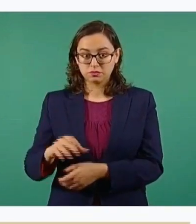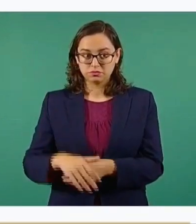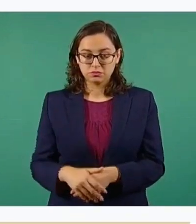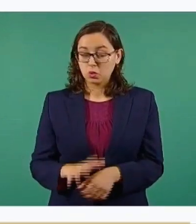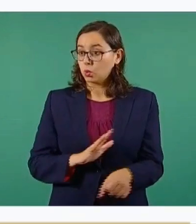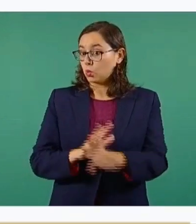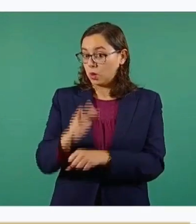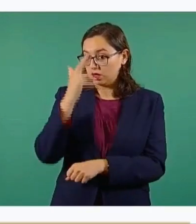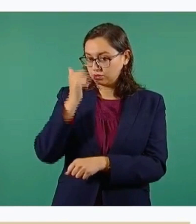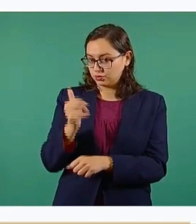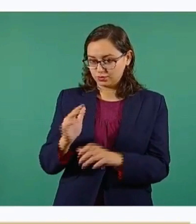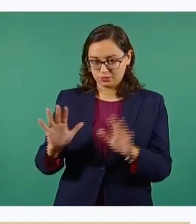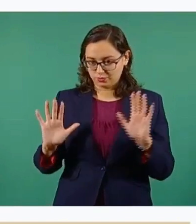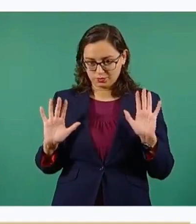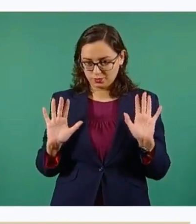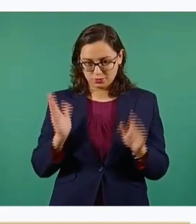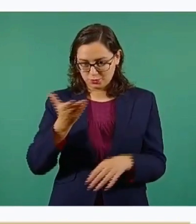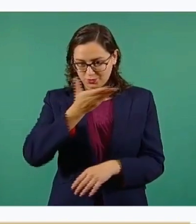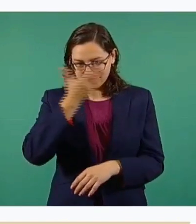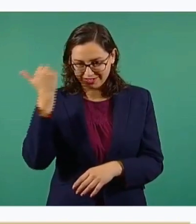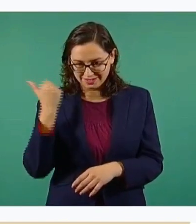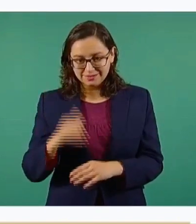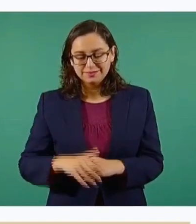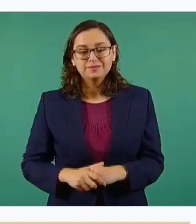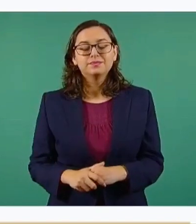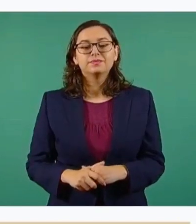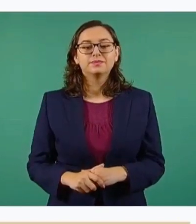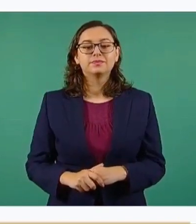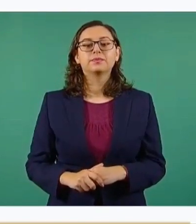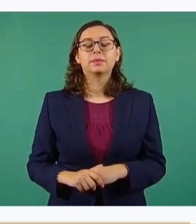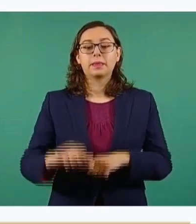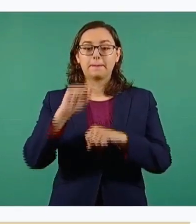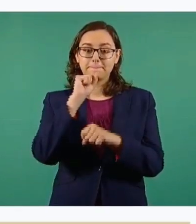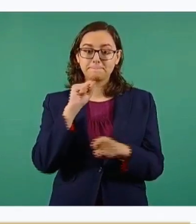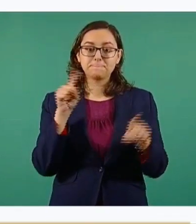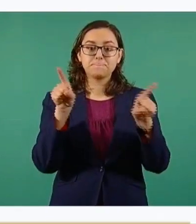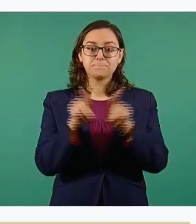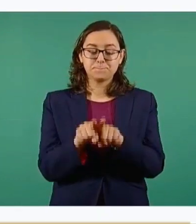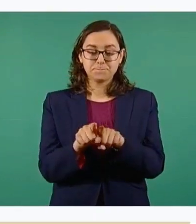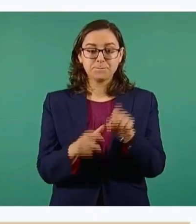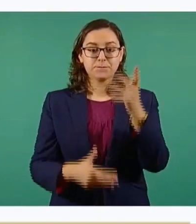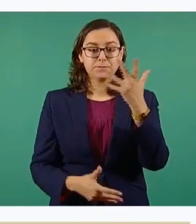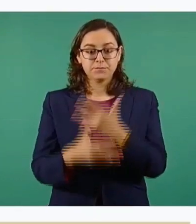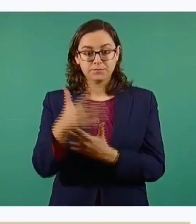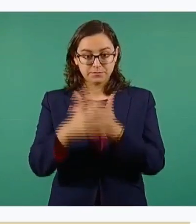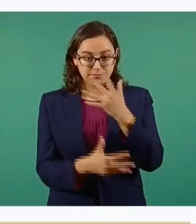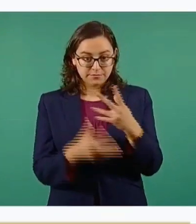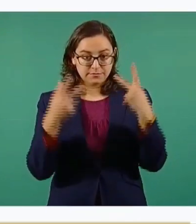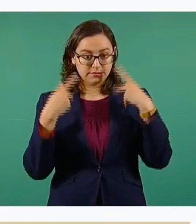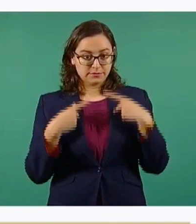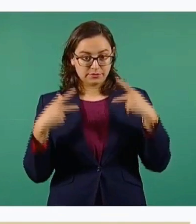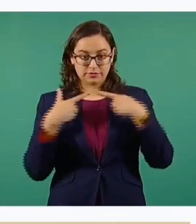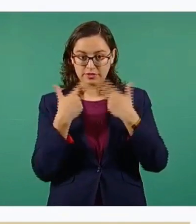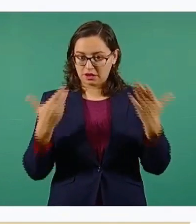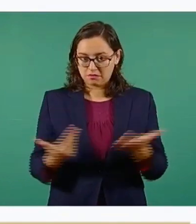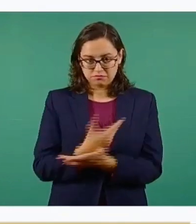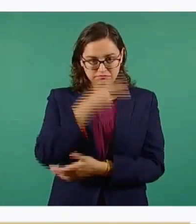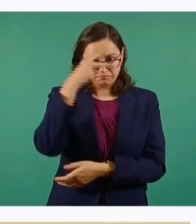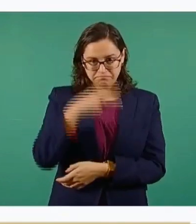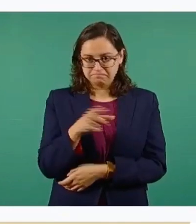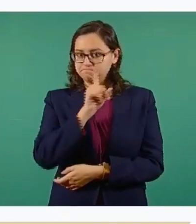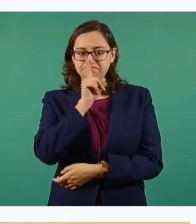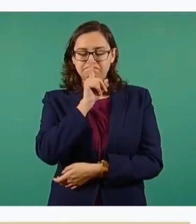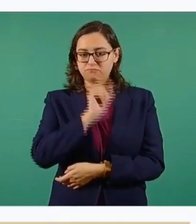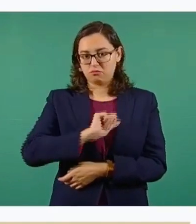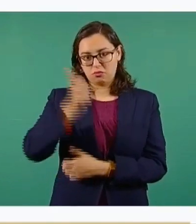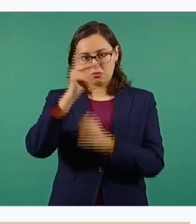qué. Otro dato interesante es que la recibirán 15 personas naturalizadas mexicanas y se entregarán